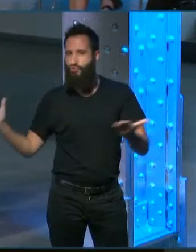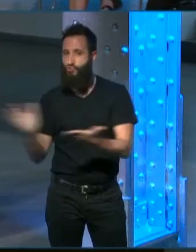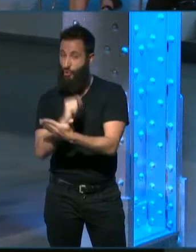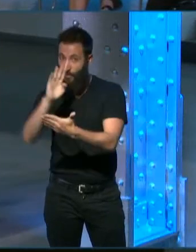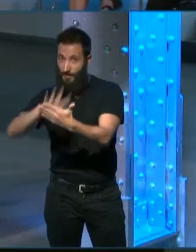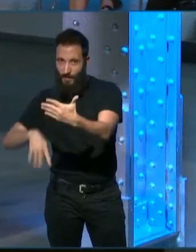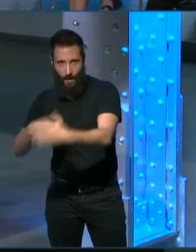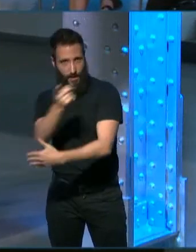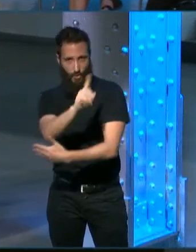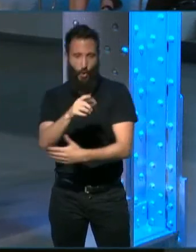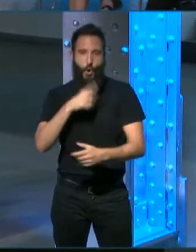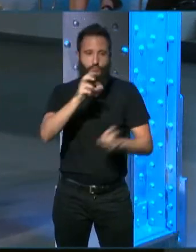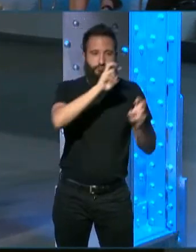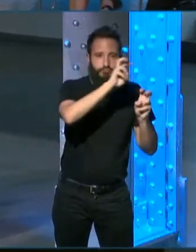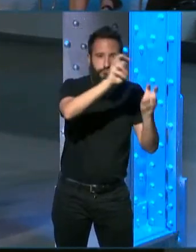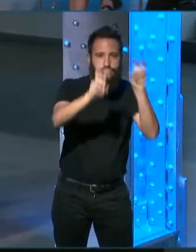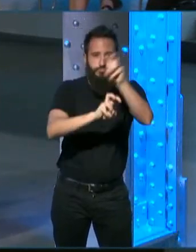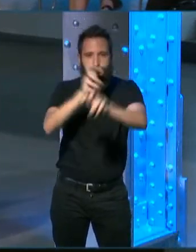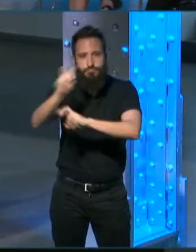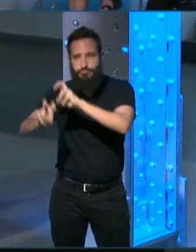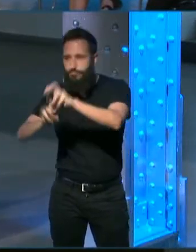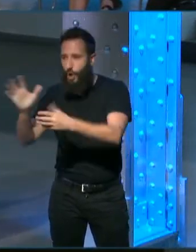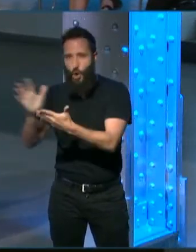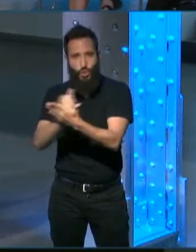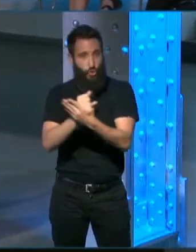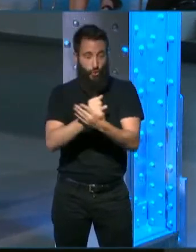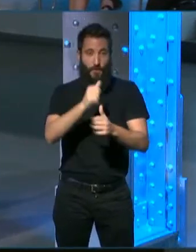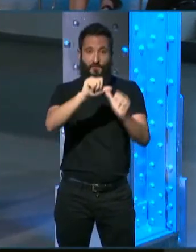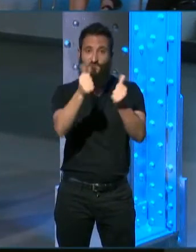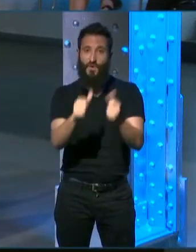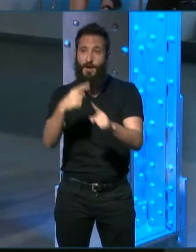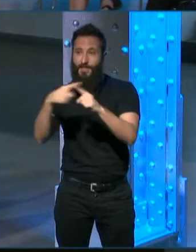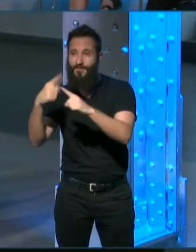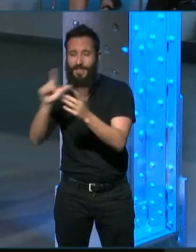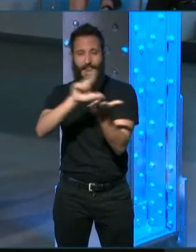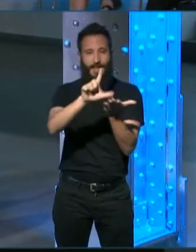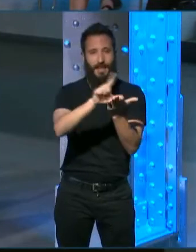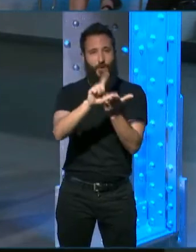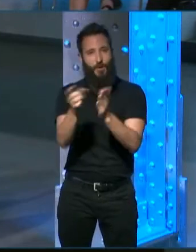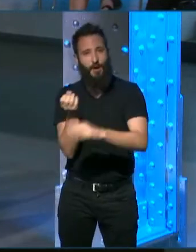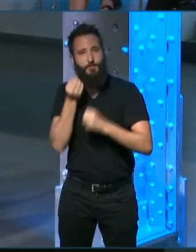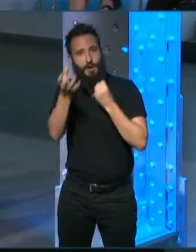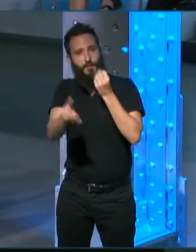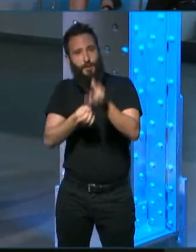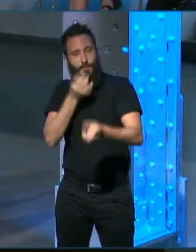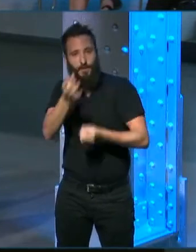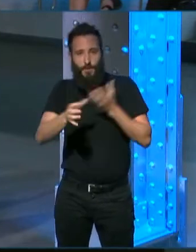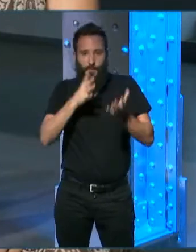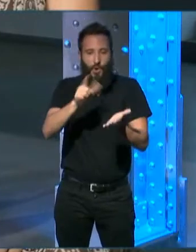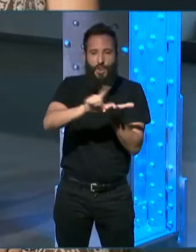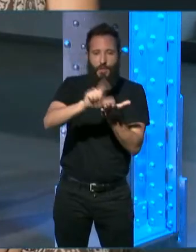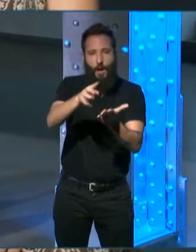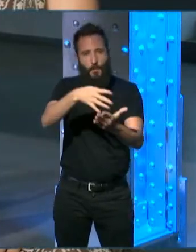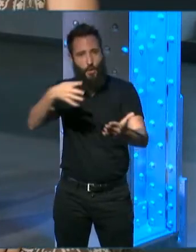por otros lados, que hubiese distintas maneras de concebir la literatura, distintas poéticas. Entonces,